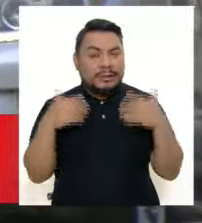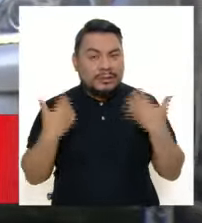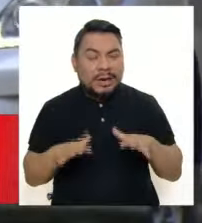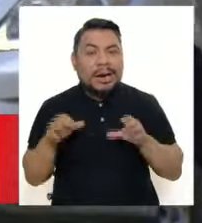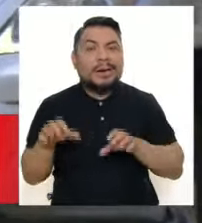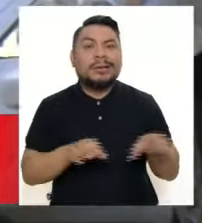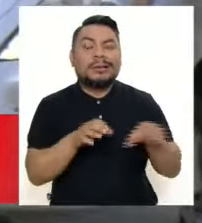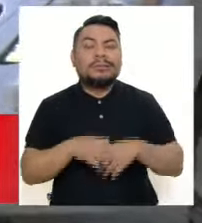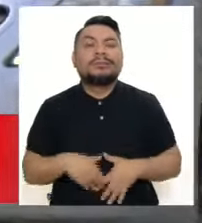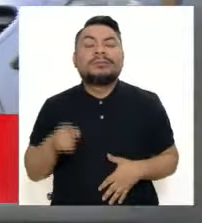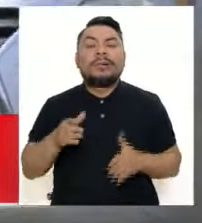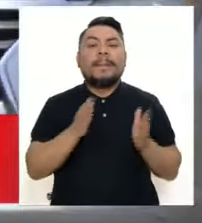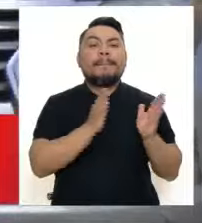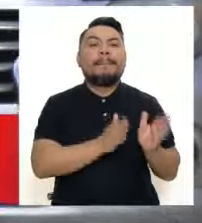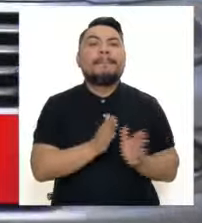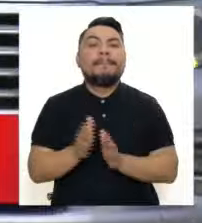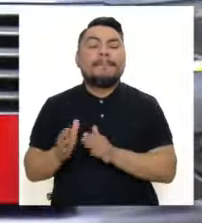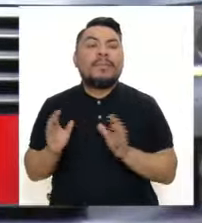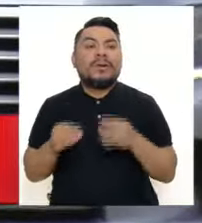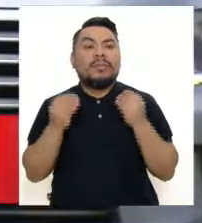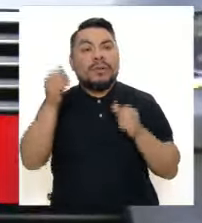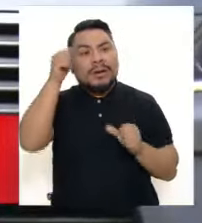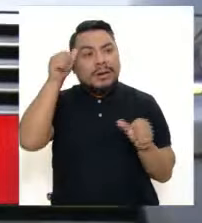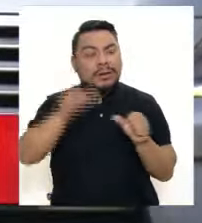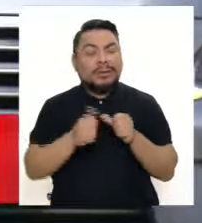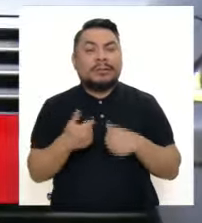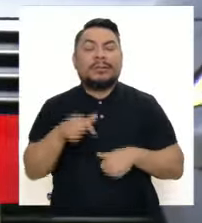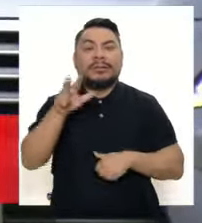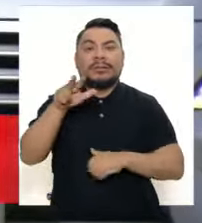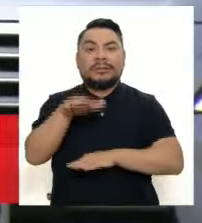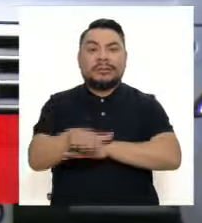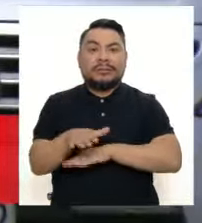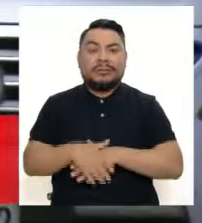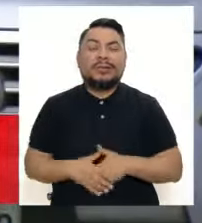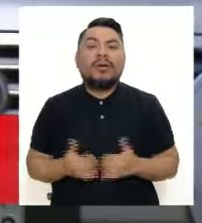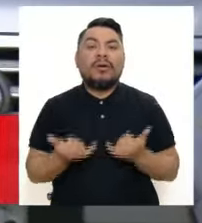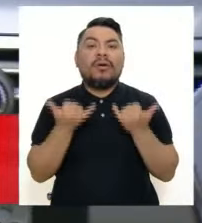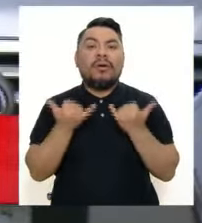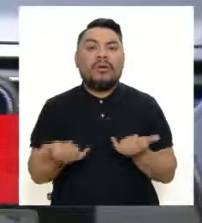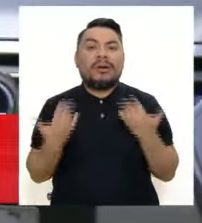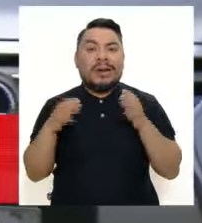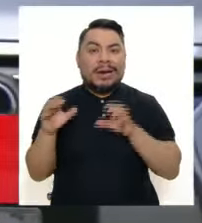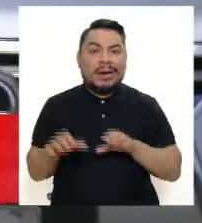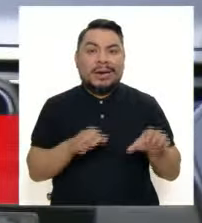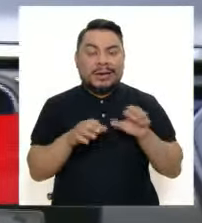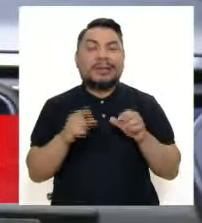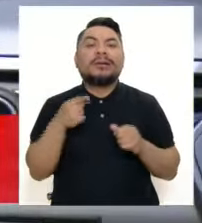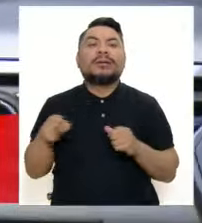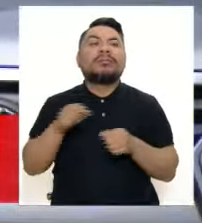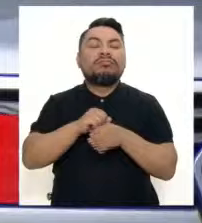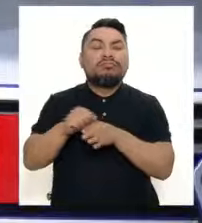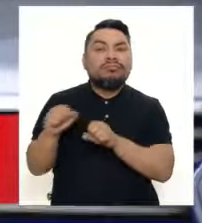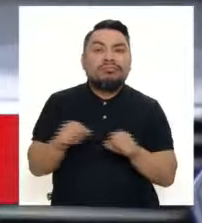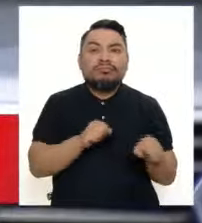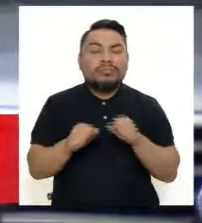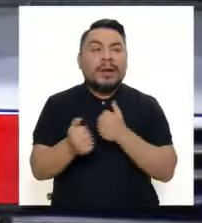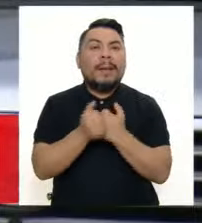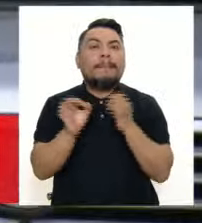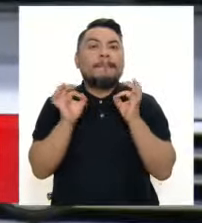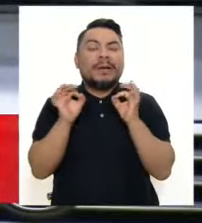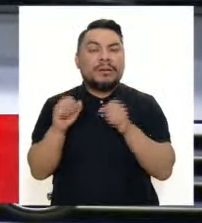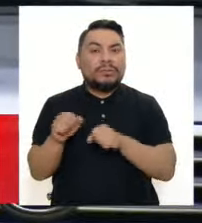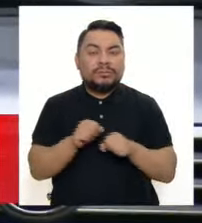Está realizando los preparativos porque recordemos que a las 3 de la tarde el día de hoy se realiza el simulacro multipeligro